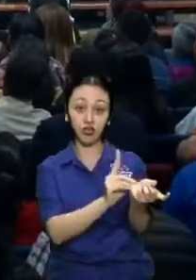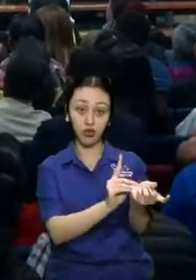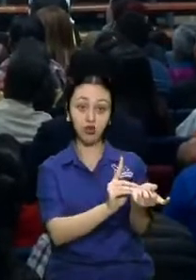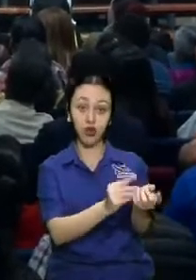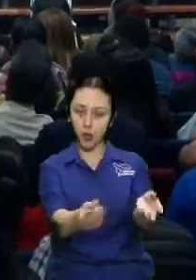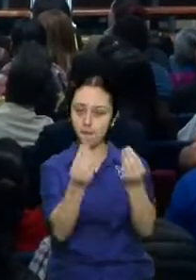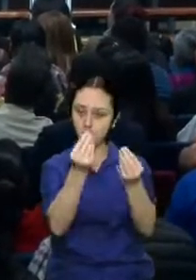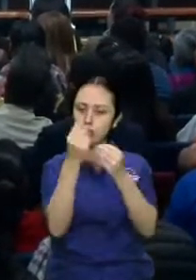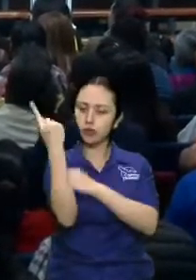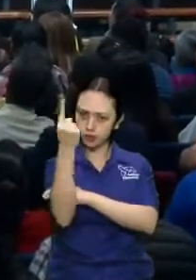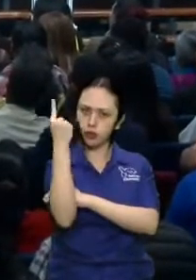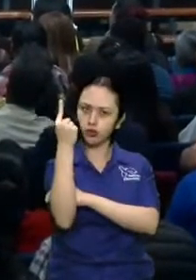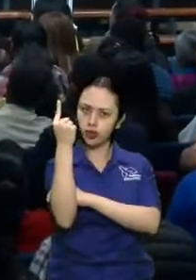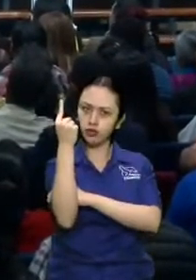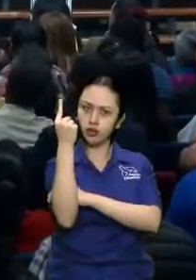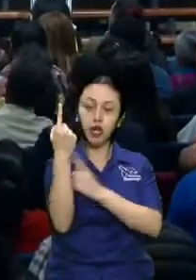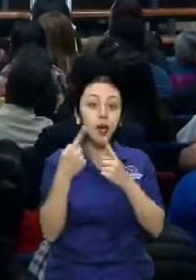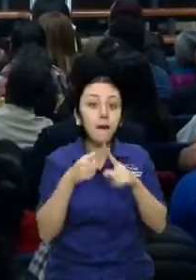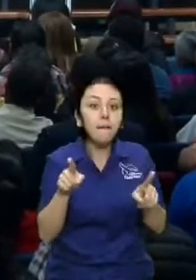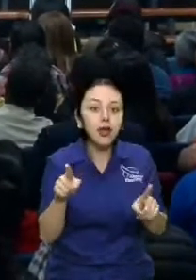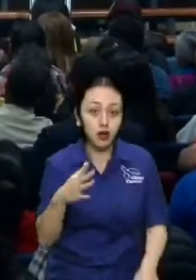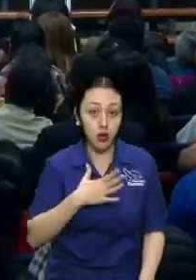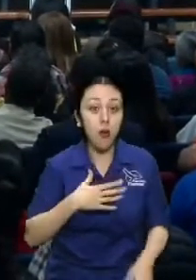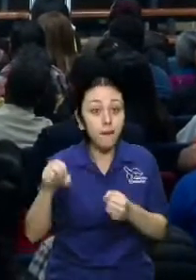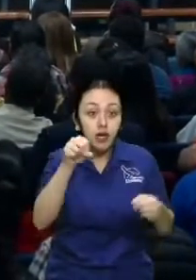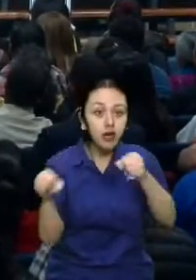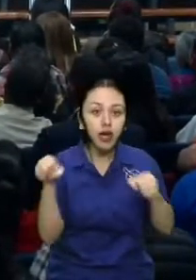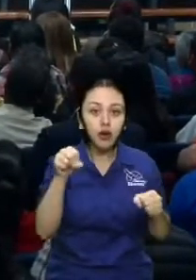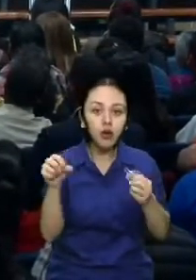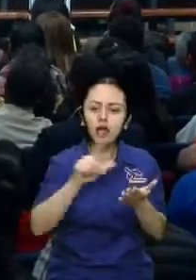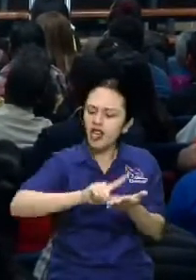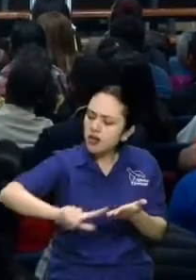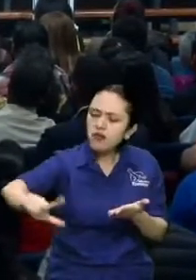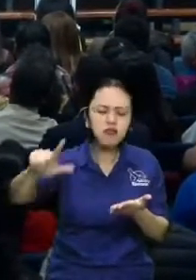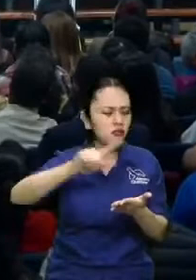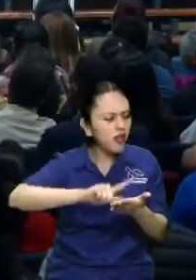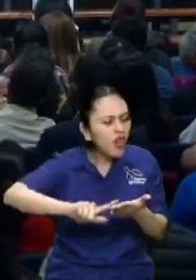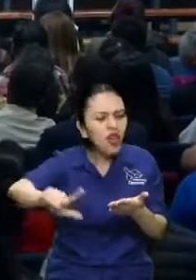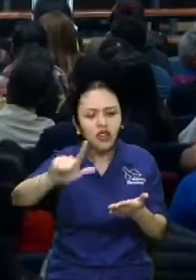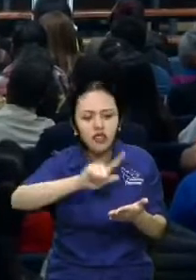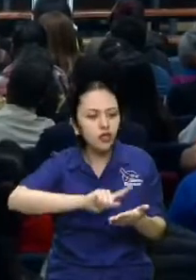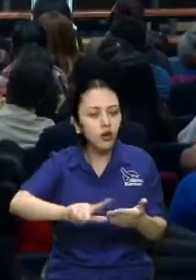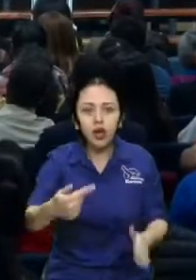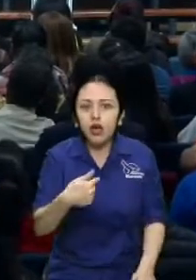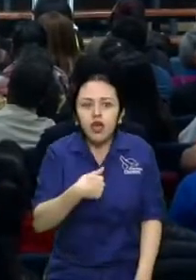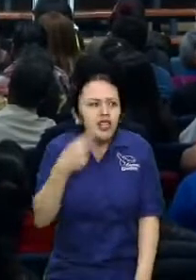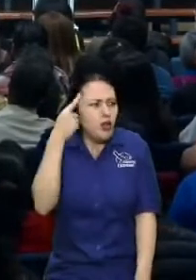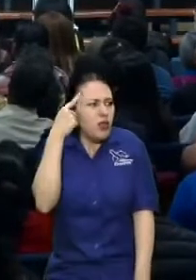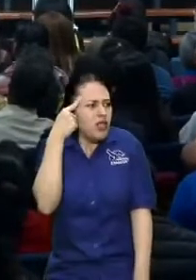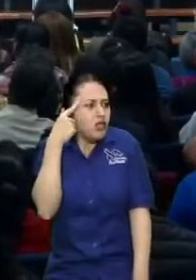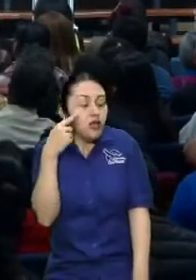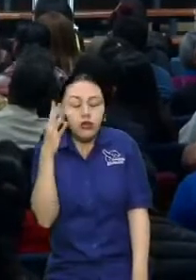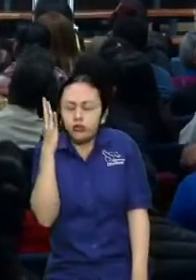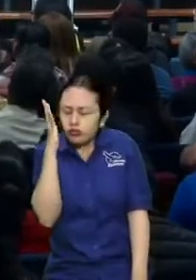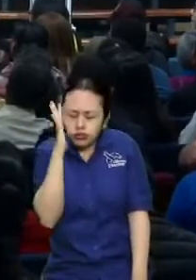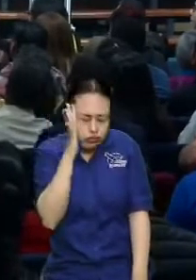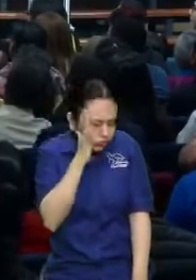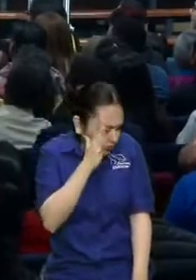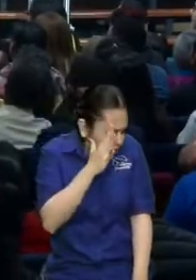carro! Y yo dije, Padre Santo, qué vergüenza, Señor.